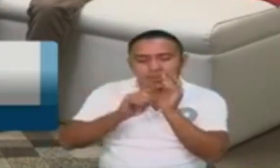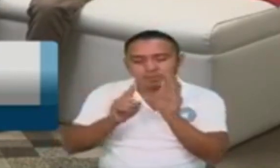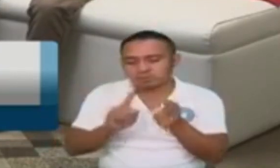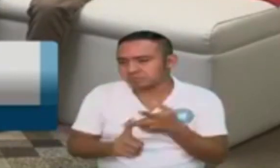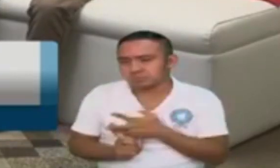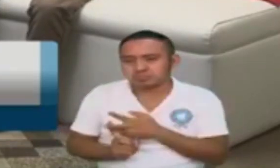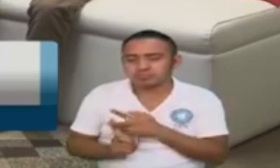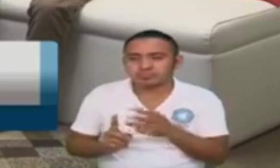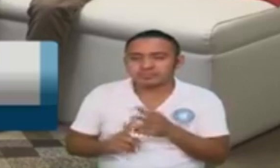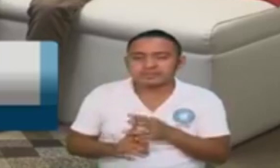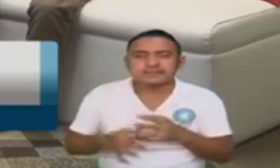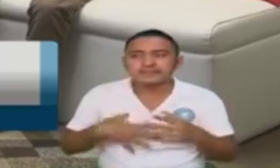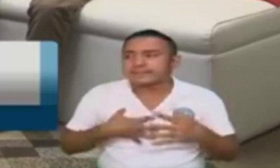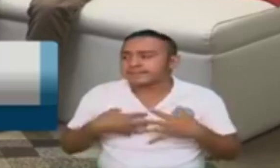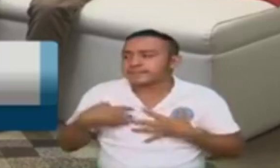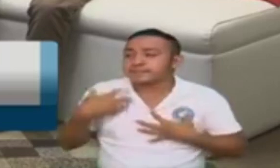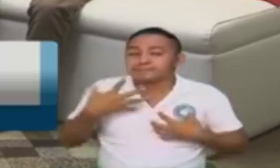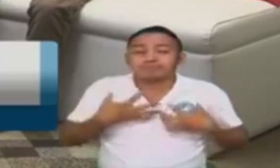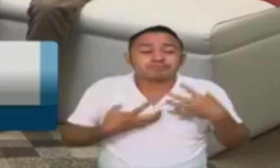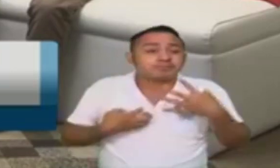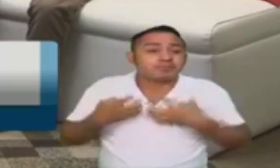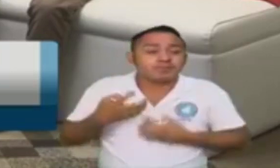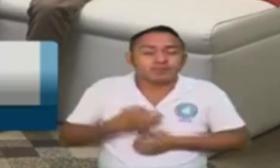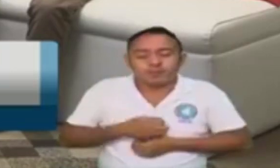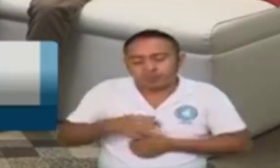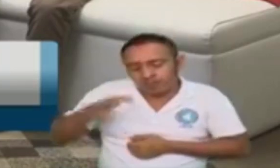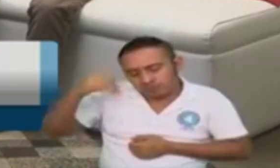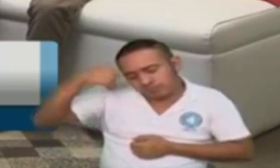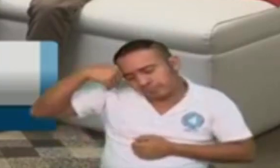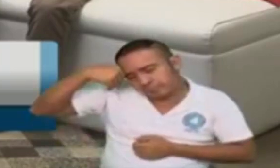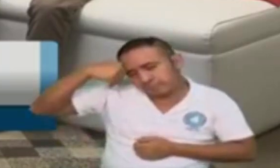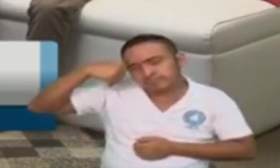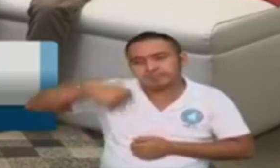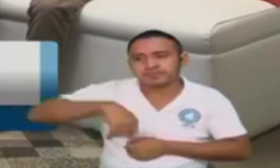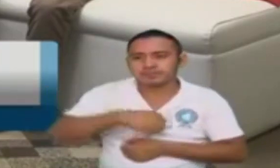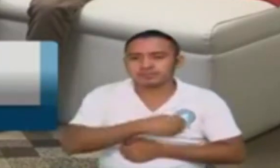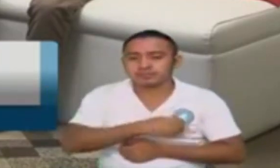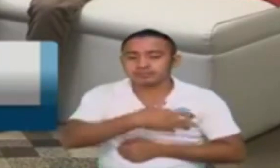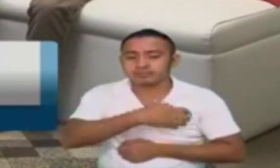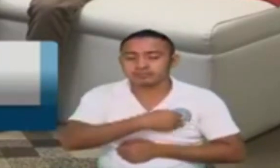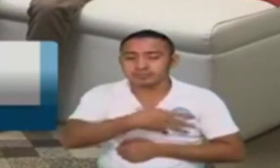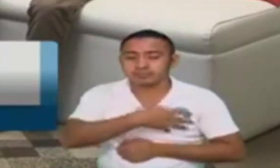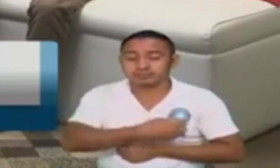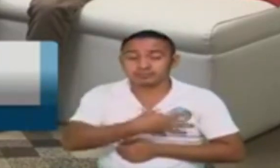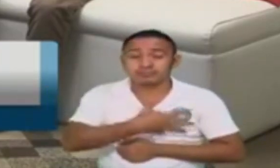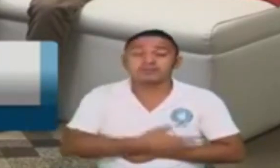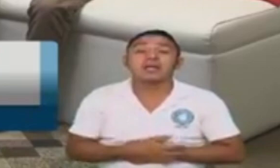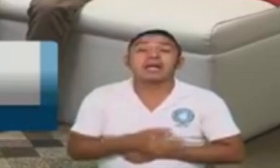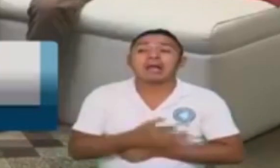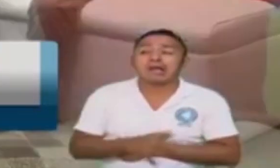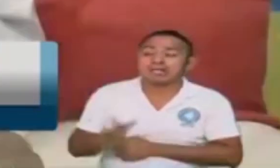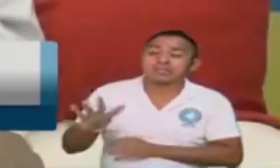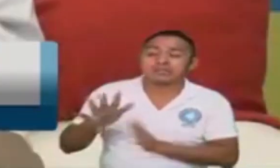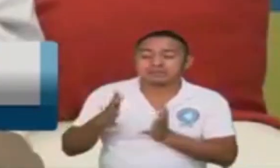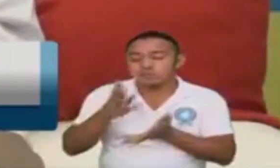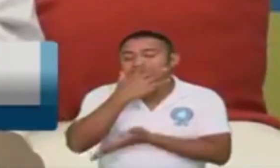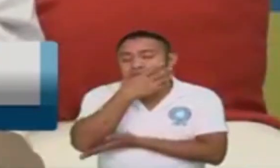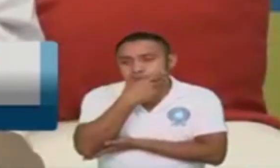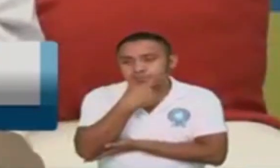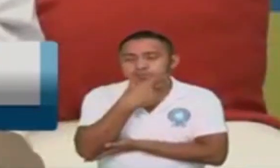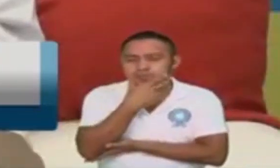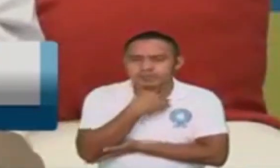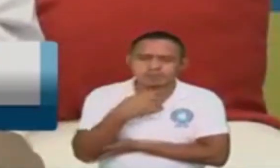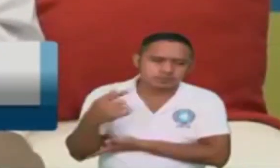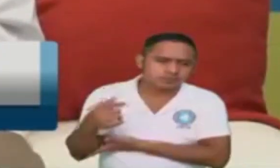episodios de ansiedad, de depresión, palpitaciones. Entonces uno ya más o menos comienza